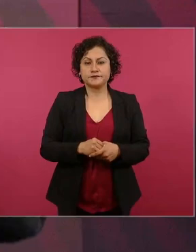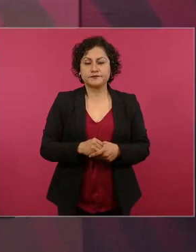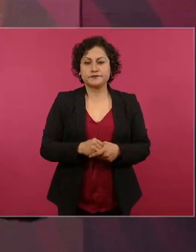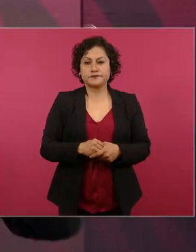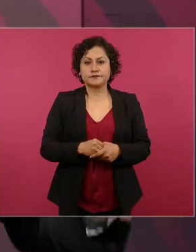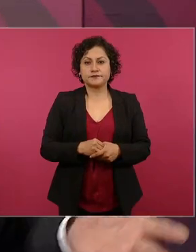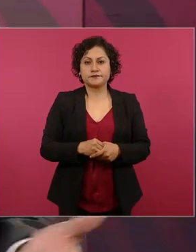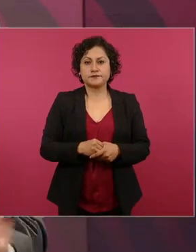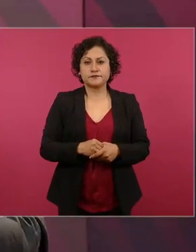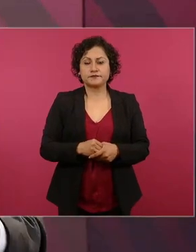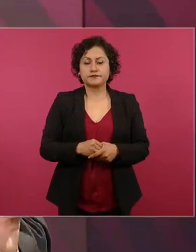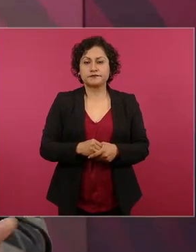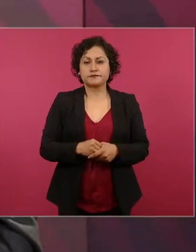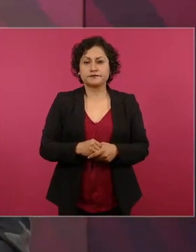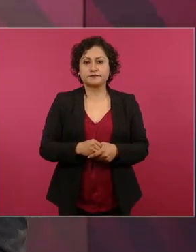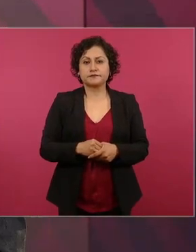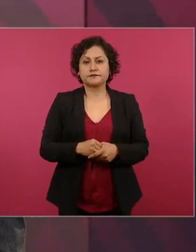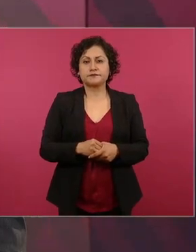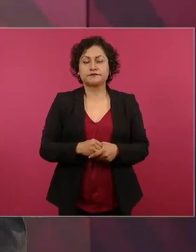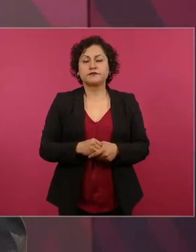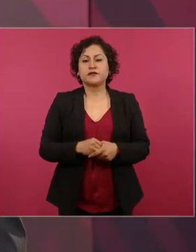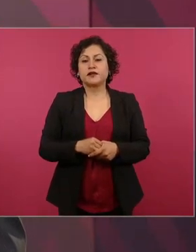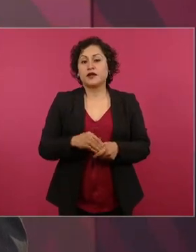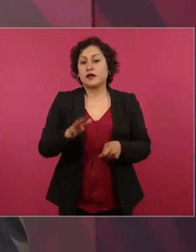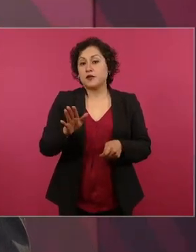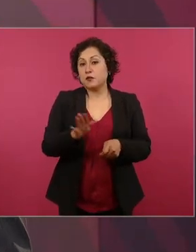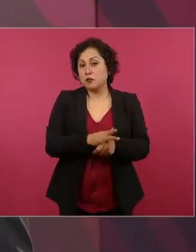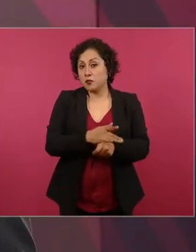Y porque eso, además,